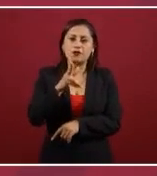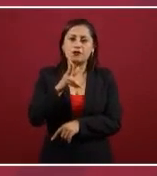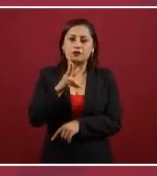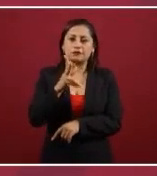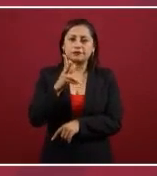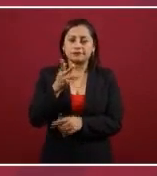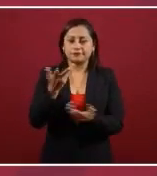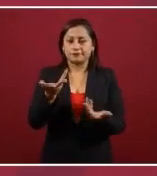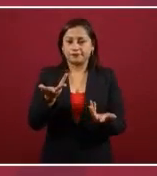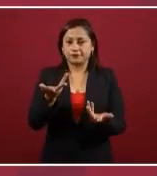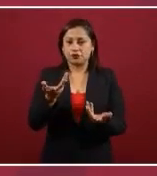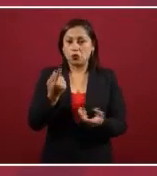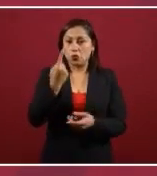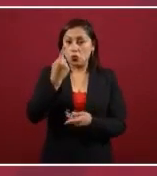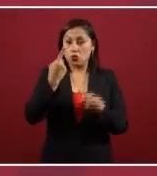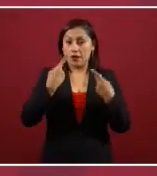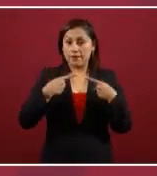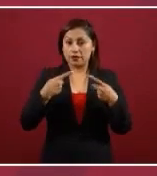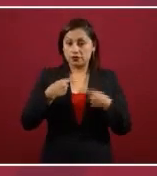un malvado.